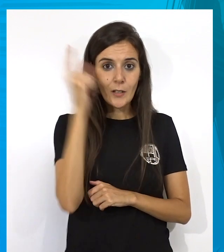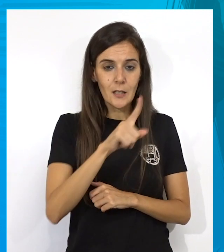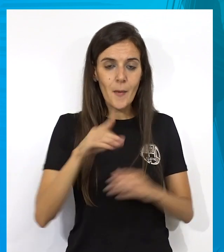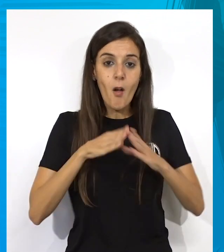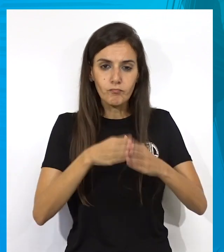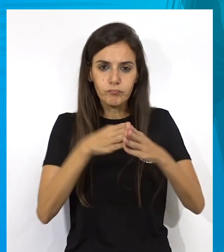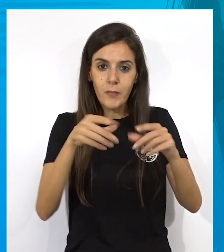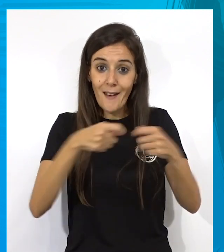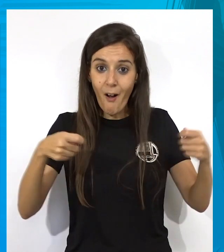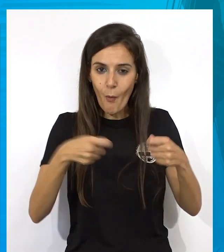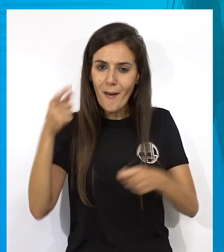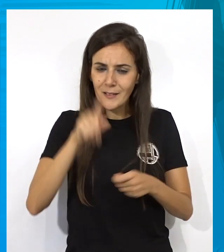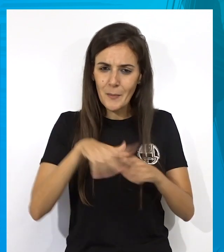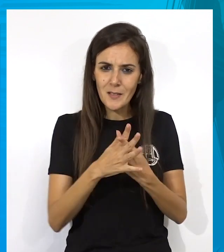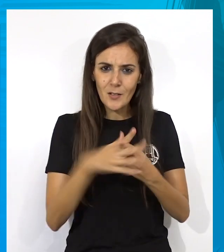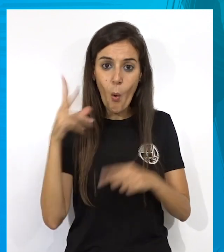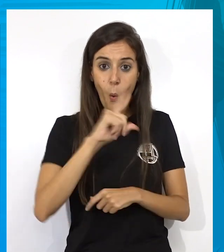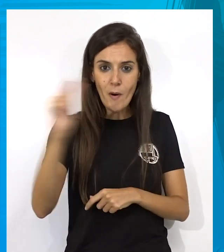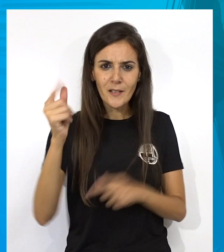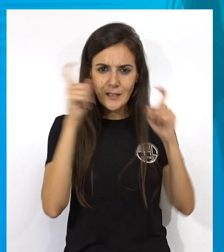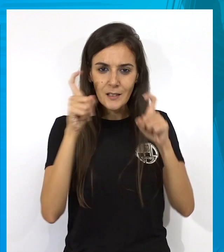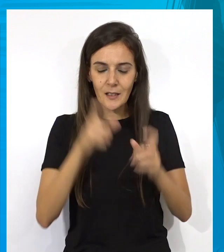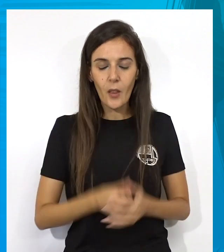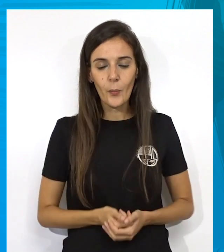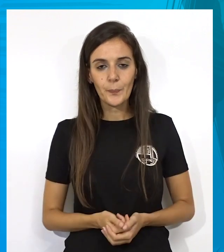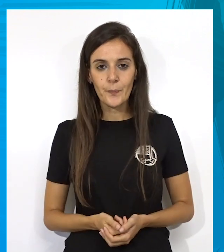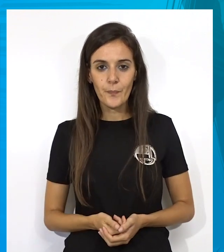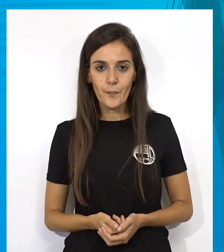viajaba en la goma y que había intentado huir del lugar